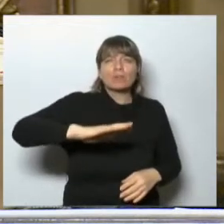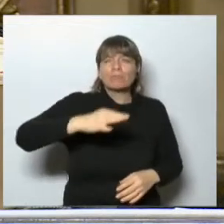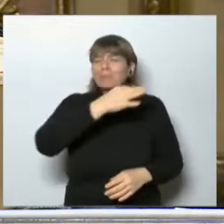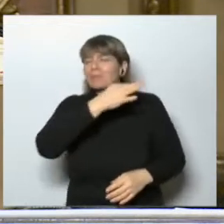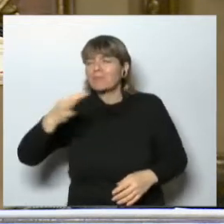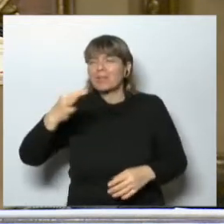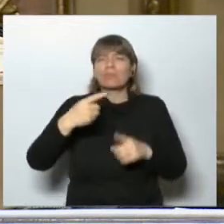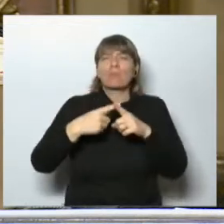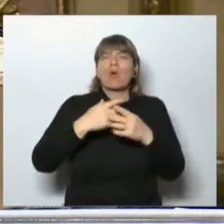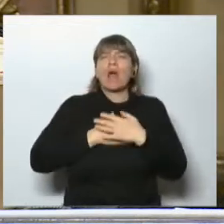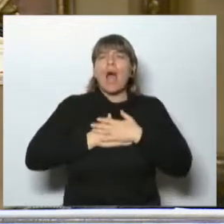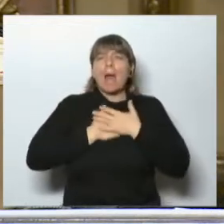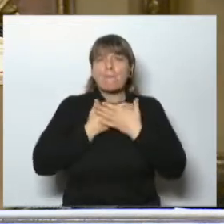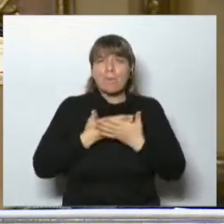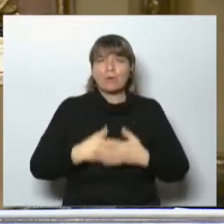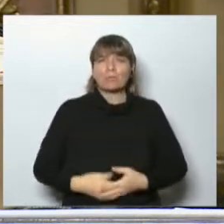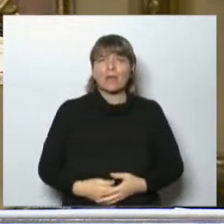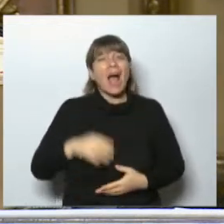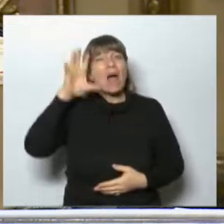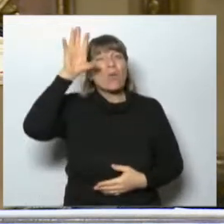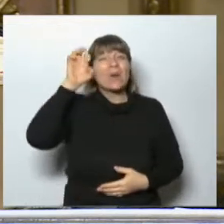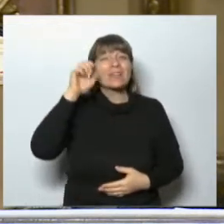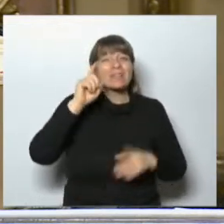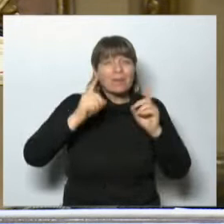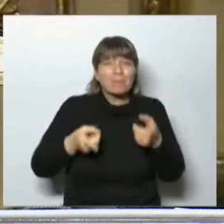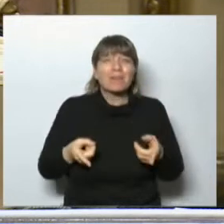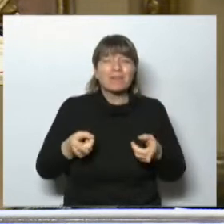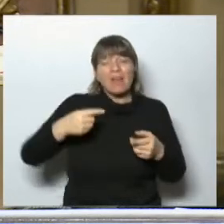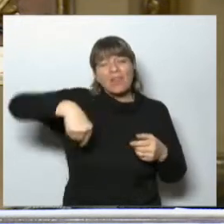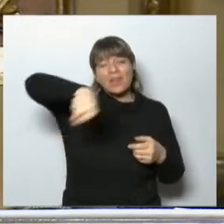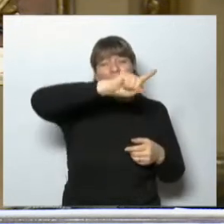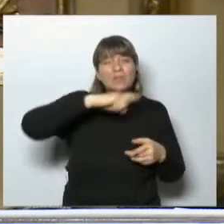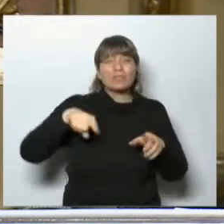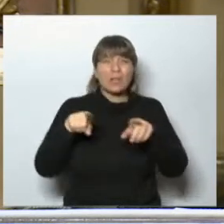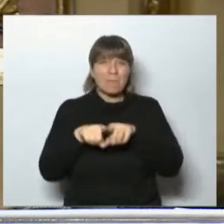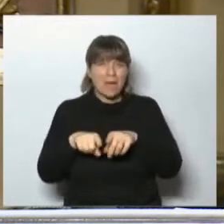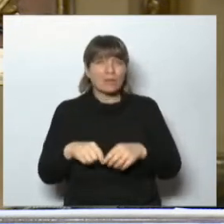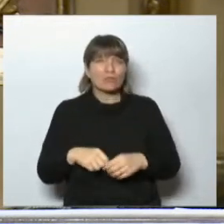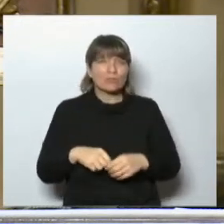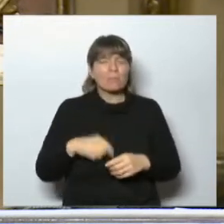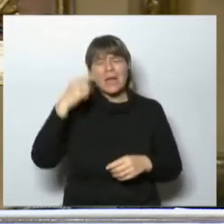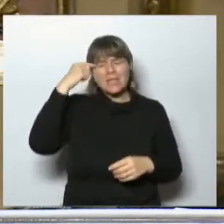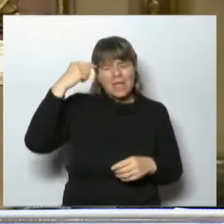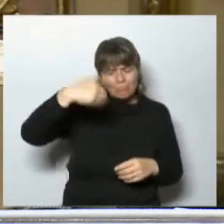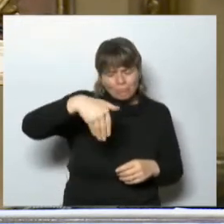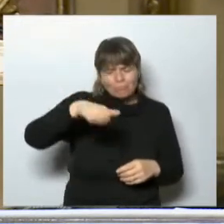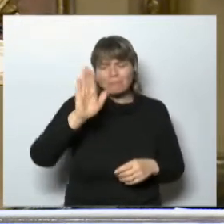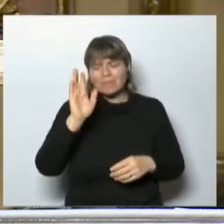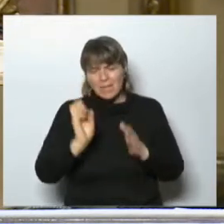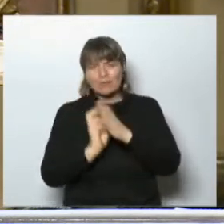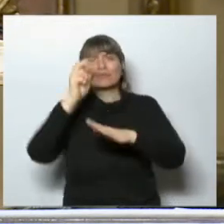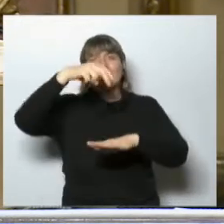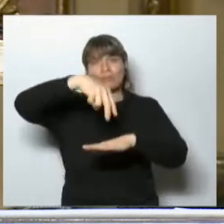perfección por la caridad. Acuérdate también de nuestros hermanos que se durmieron en la esperanza